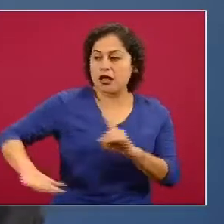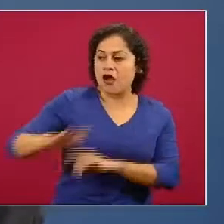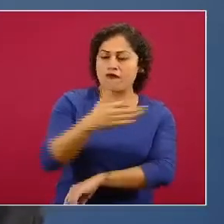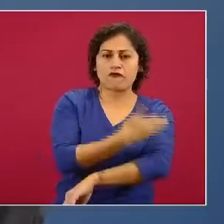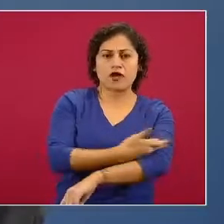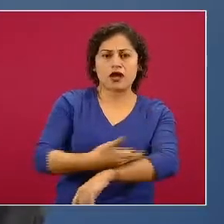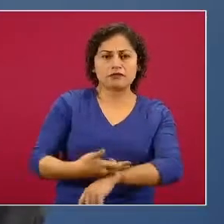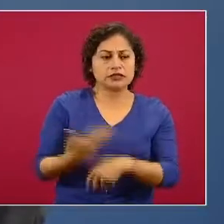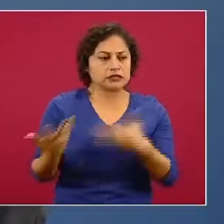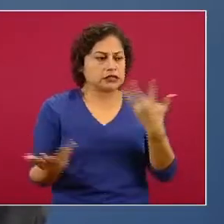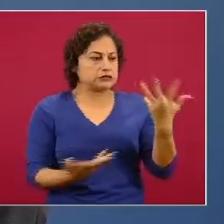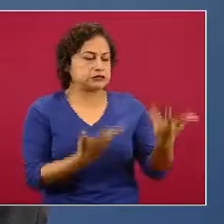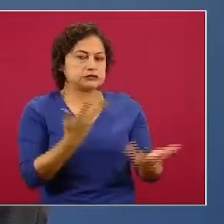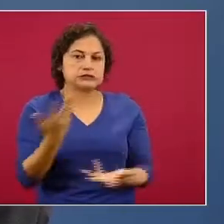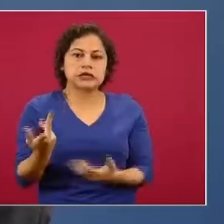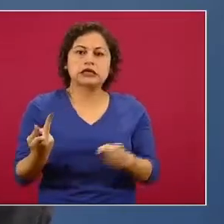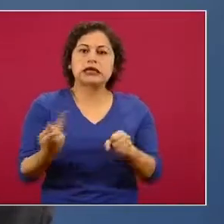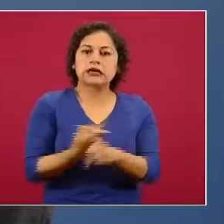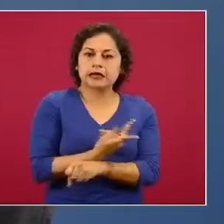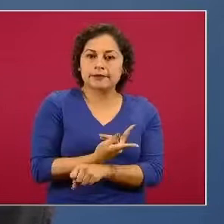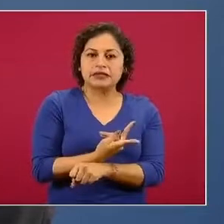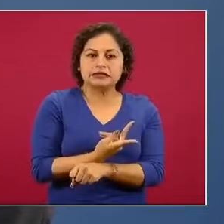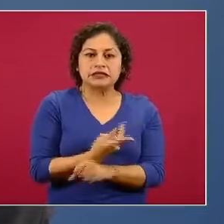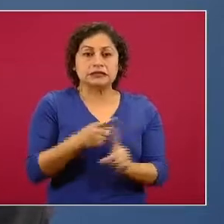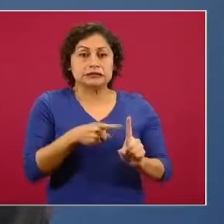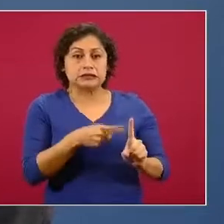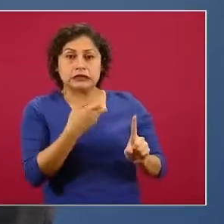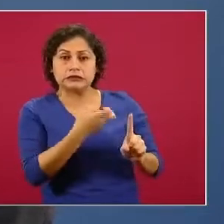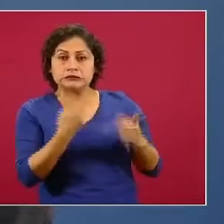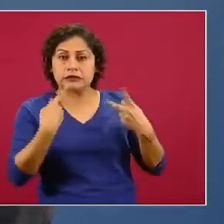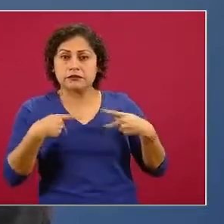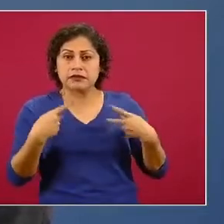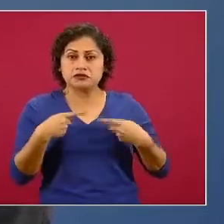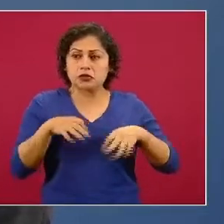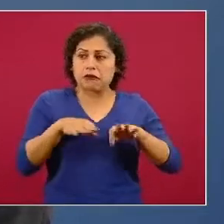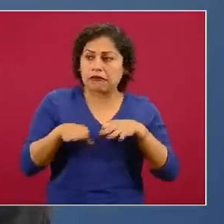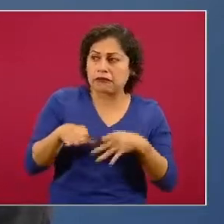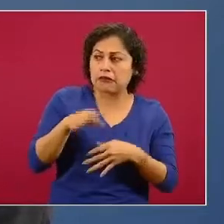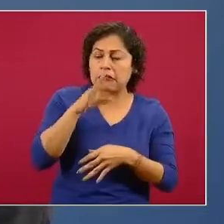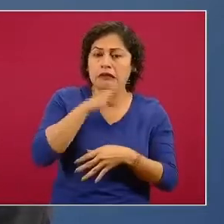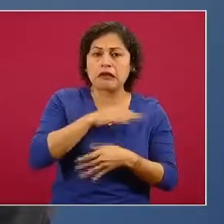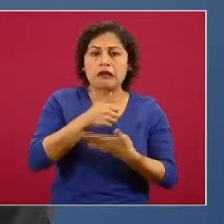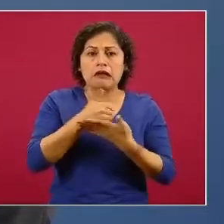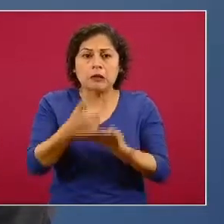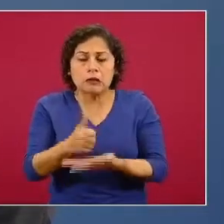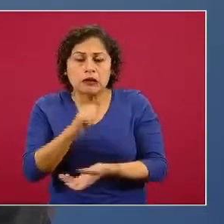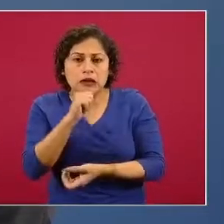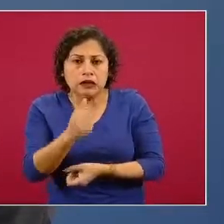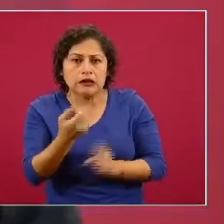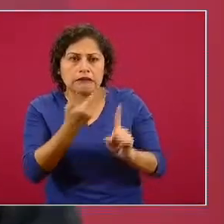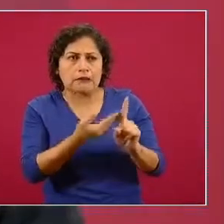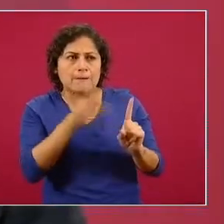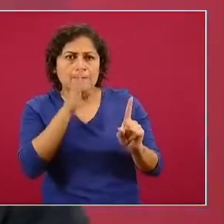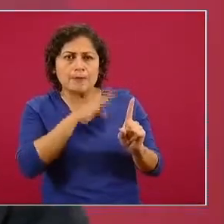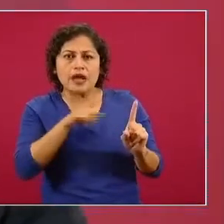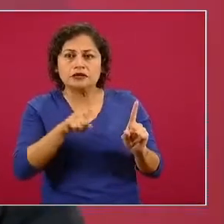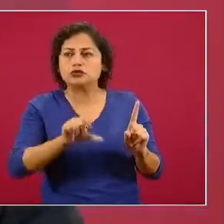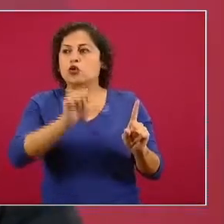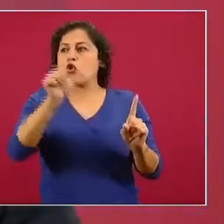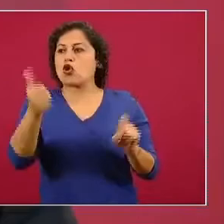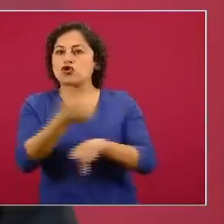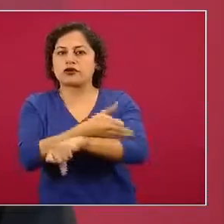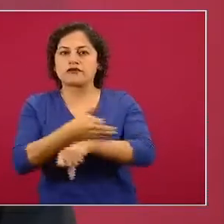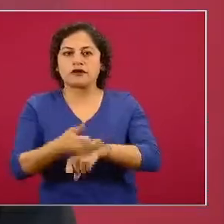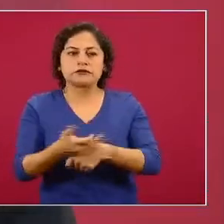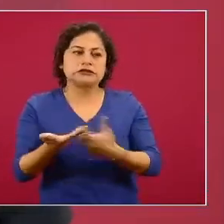que reorganizar para suplir las funciones de la persona que tiene el consumo de alcohol. Entonces